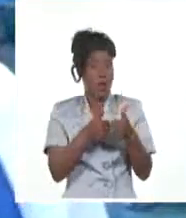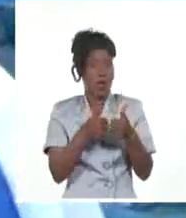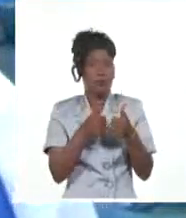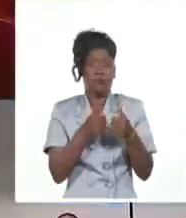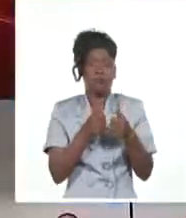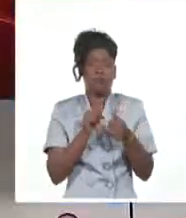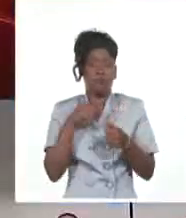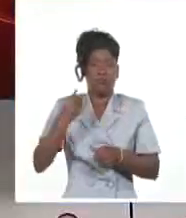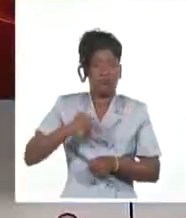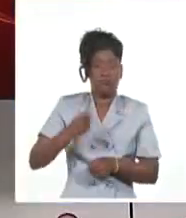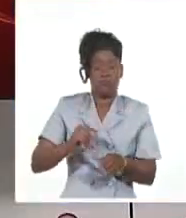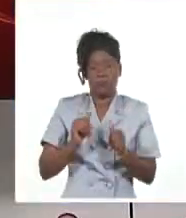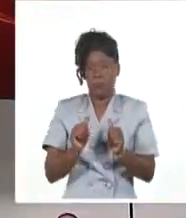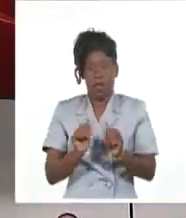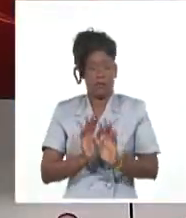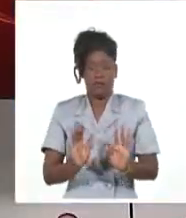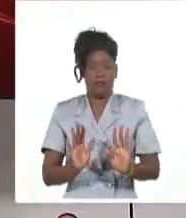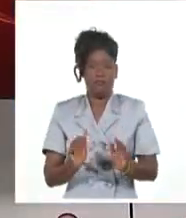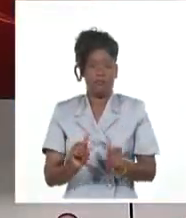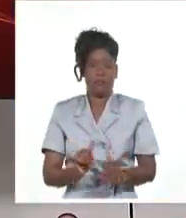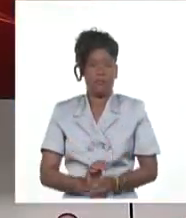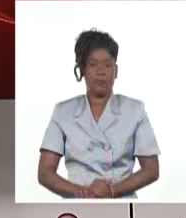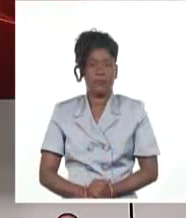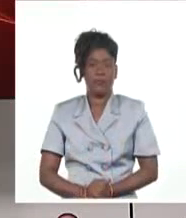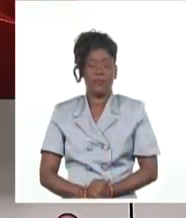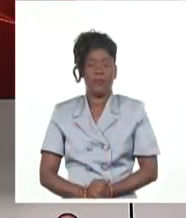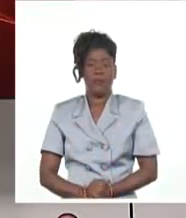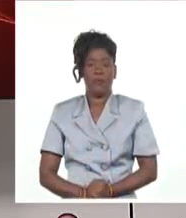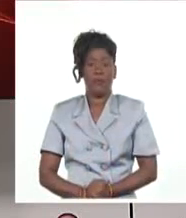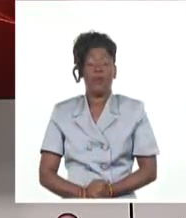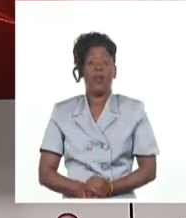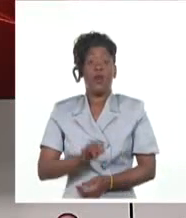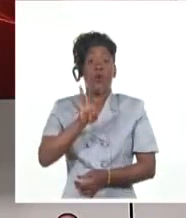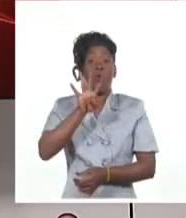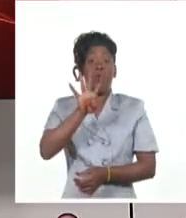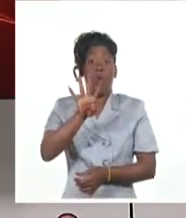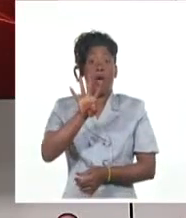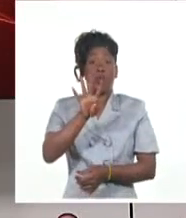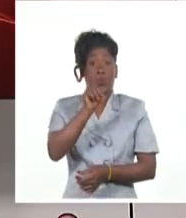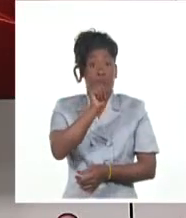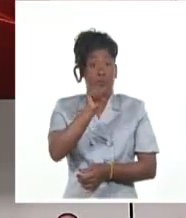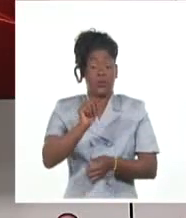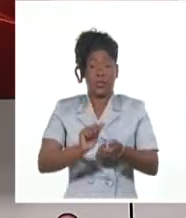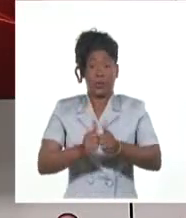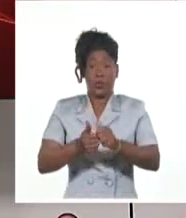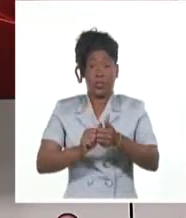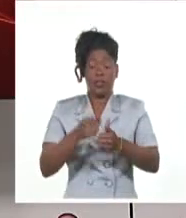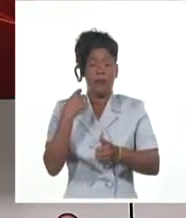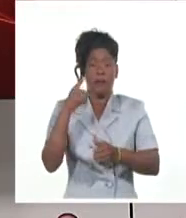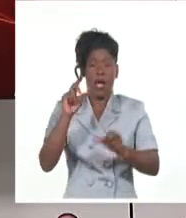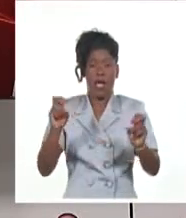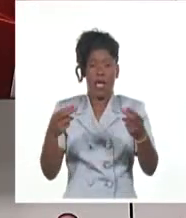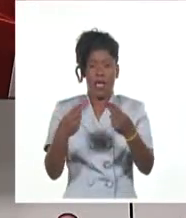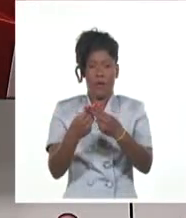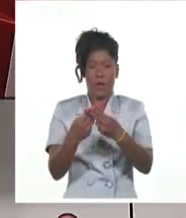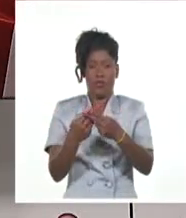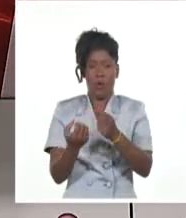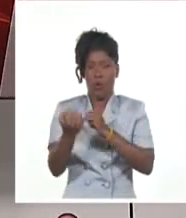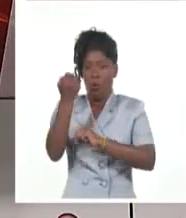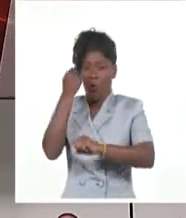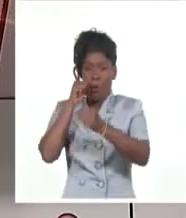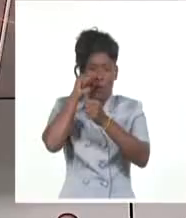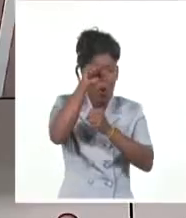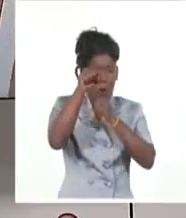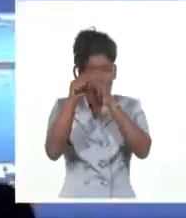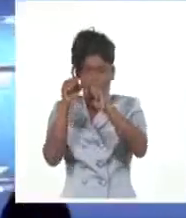respuesta. Y en menos de media hora, 4 cubanos combatirán por el título de sus divisiones en el Campeonato Continental de Boxeo con sede en